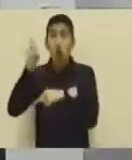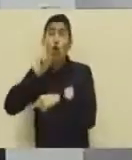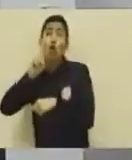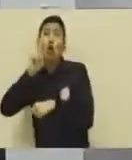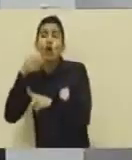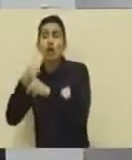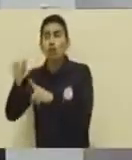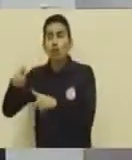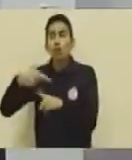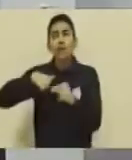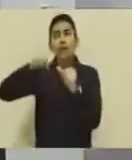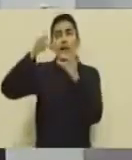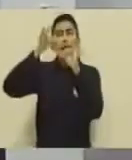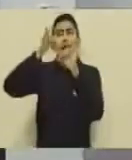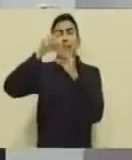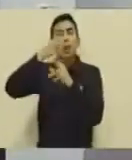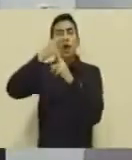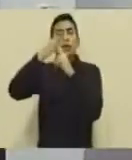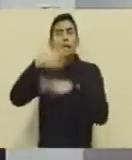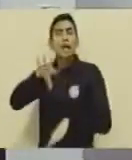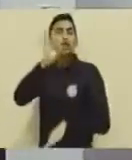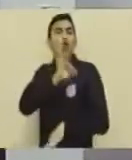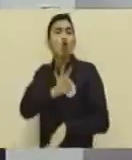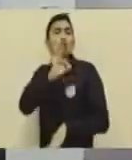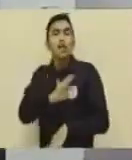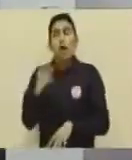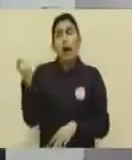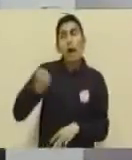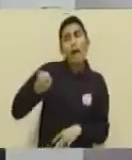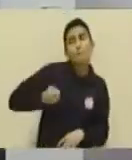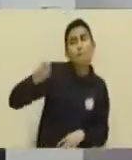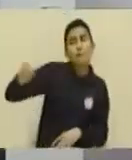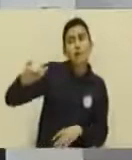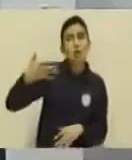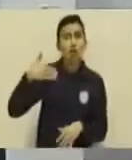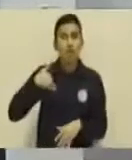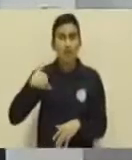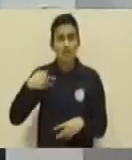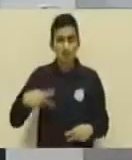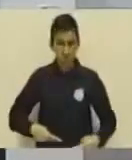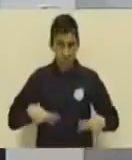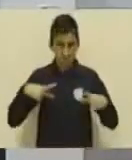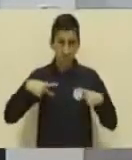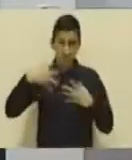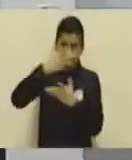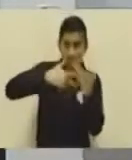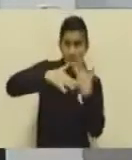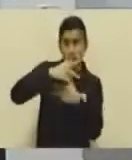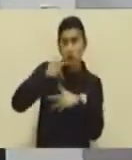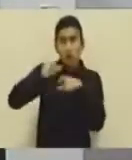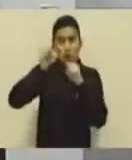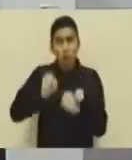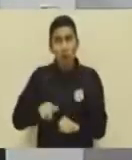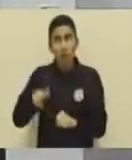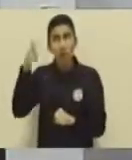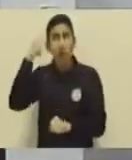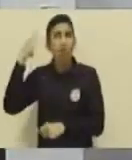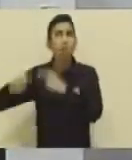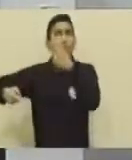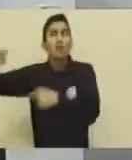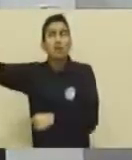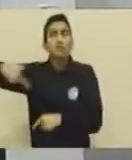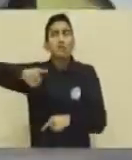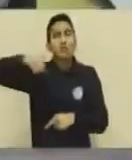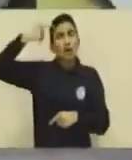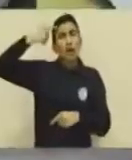las redes sociales o los amigos o tanta bulla que tenemos a nuestro alrededor que nos impide escucharnos a nosotros mismos.